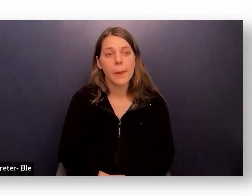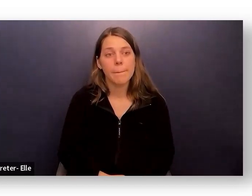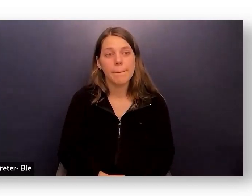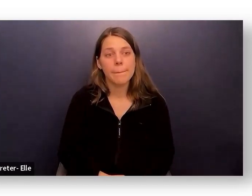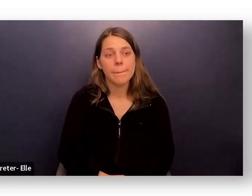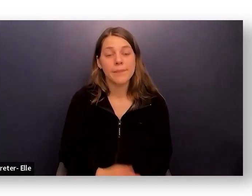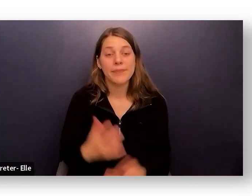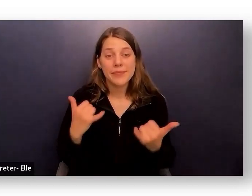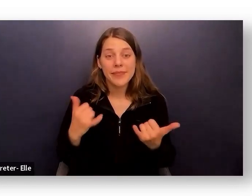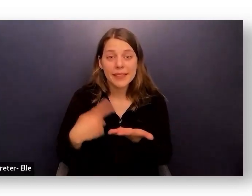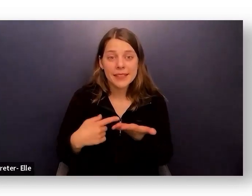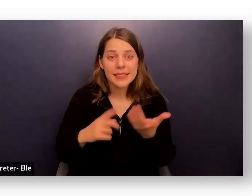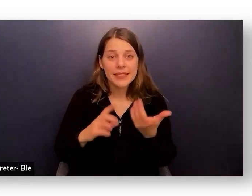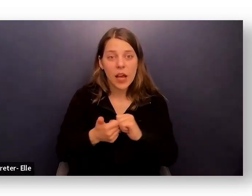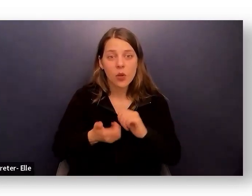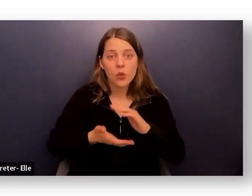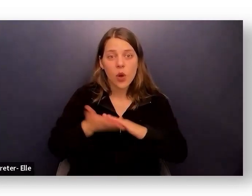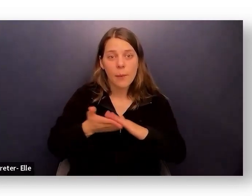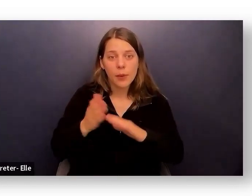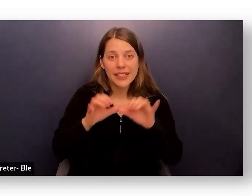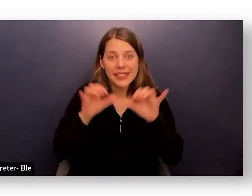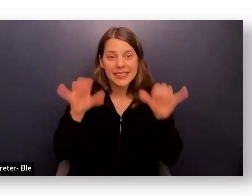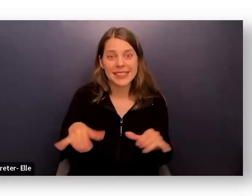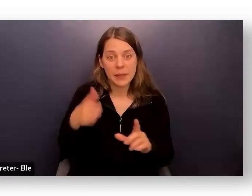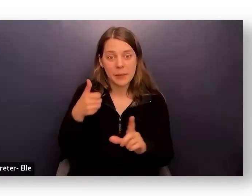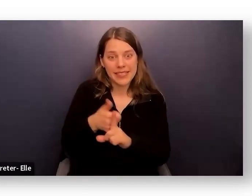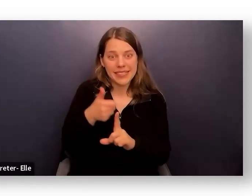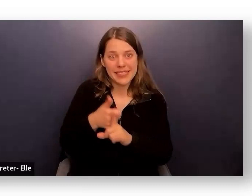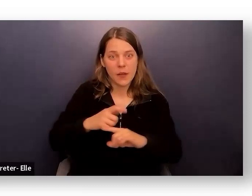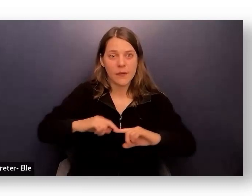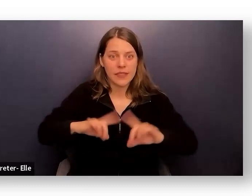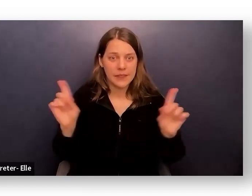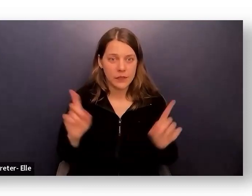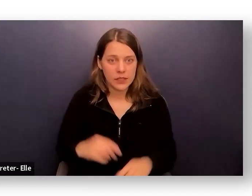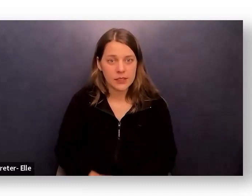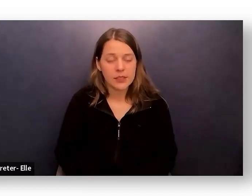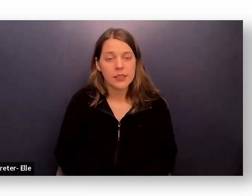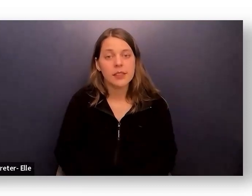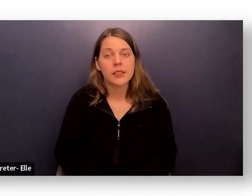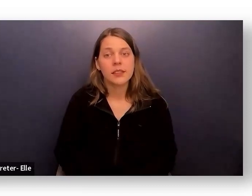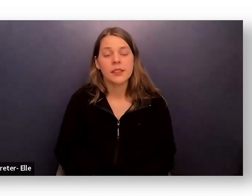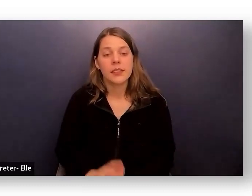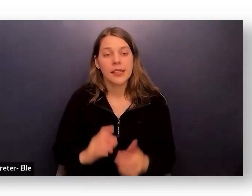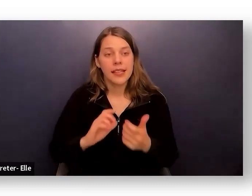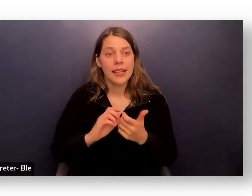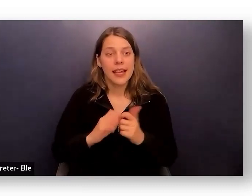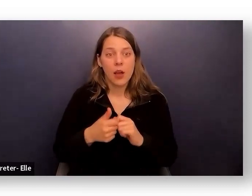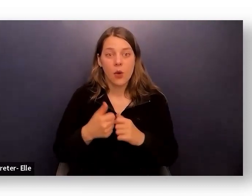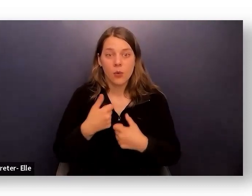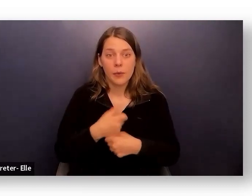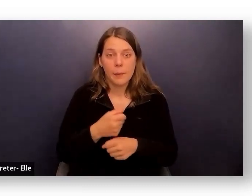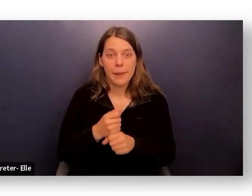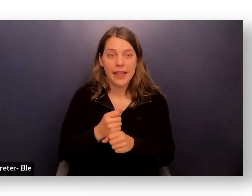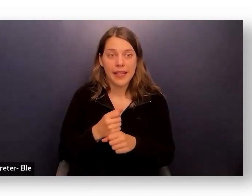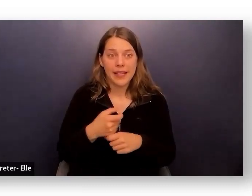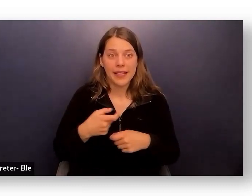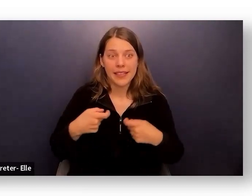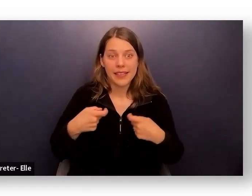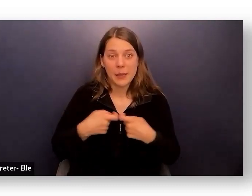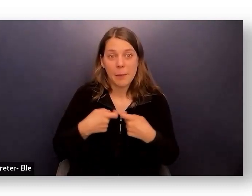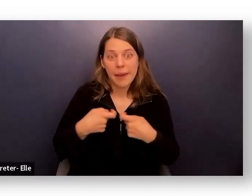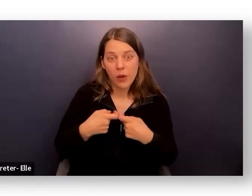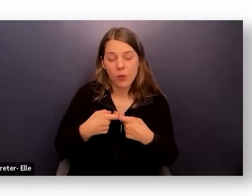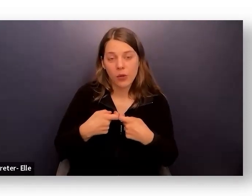Ahora vamos a platicar un poco sobre cómo es que podemos operar el sistema